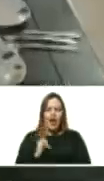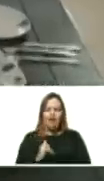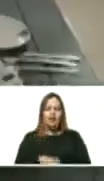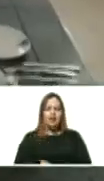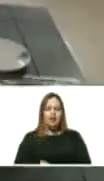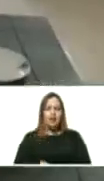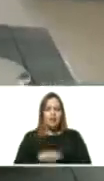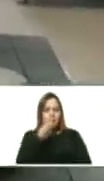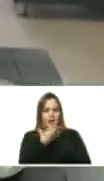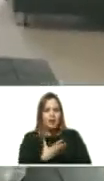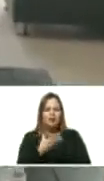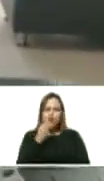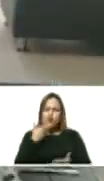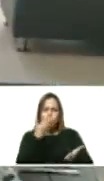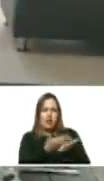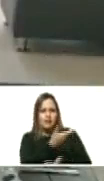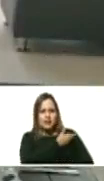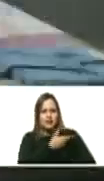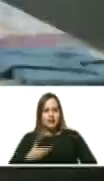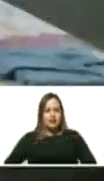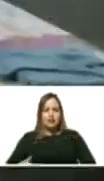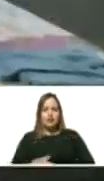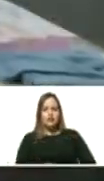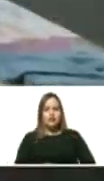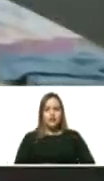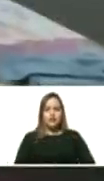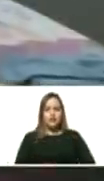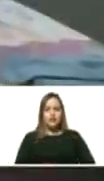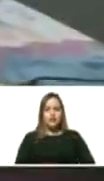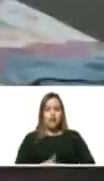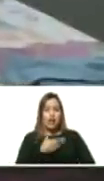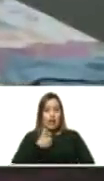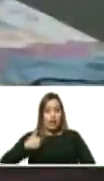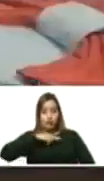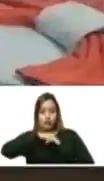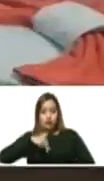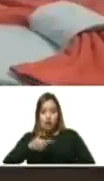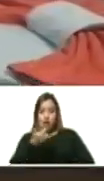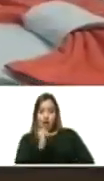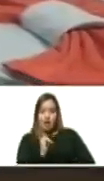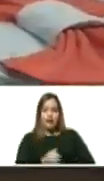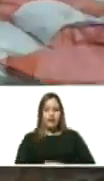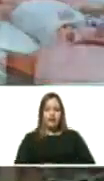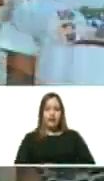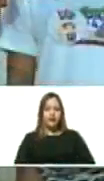reyes. Muchísimas gracias, mi presidente. Así queremos nosotros